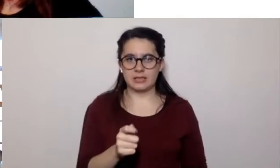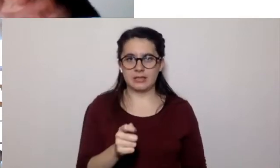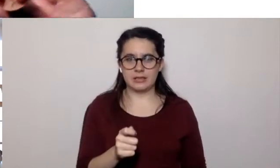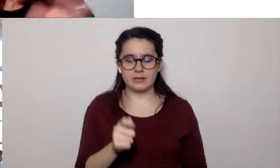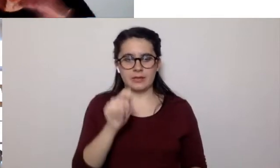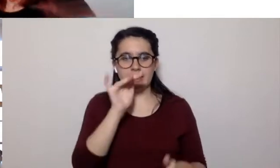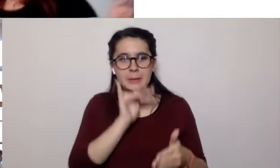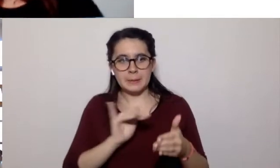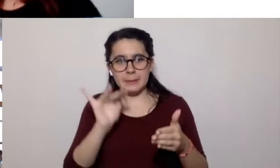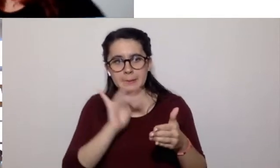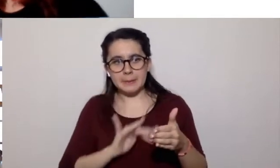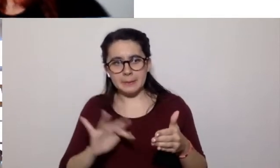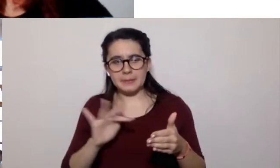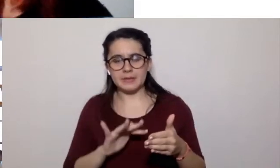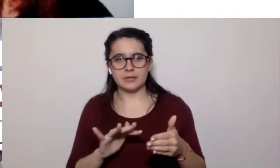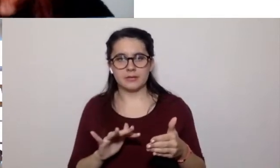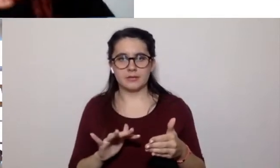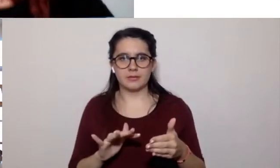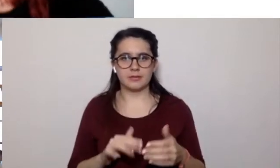buscarlas a propósito.